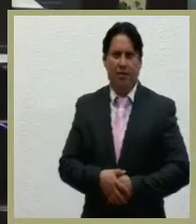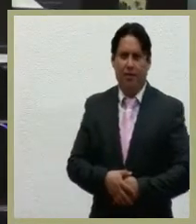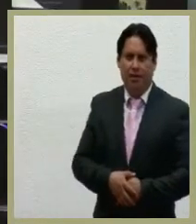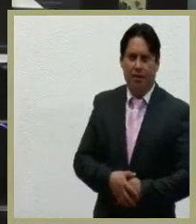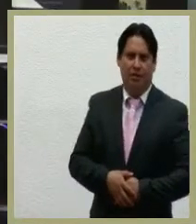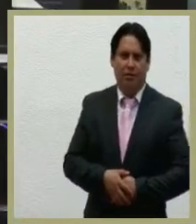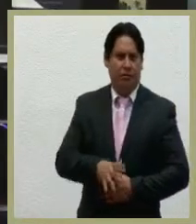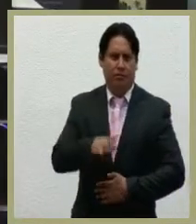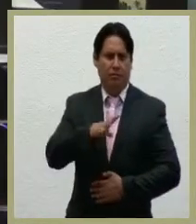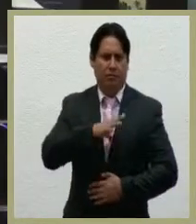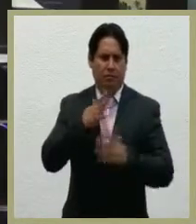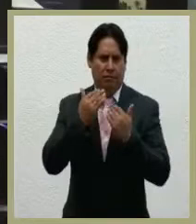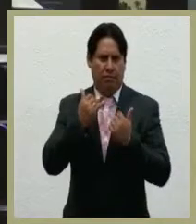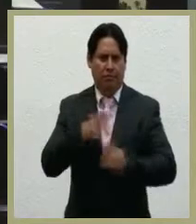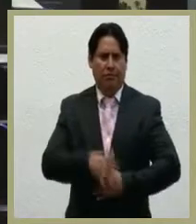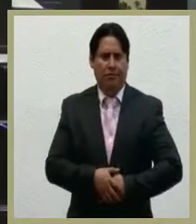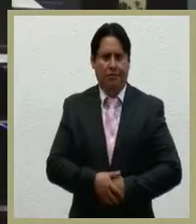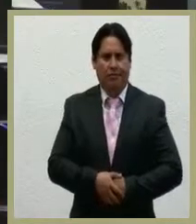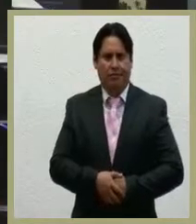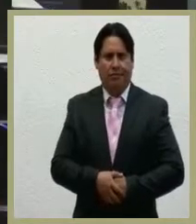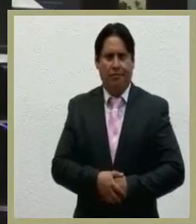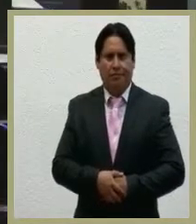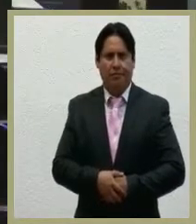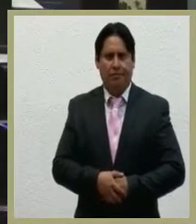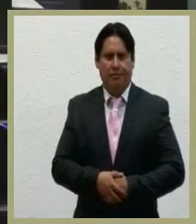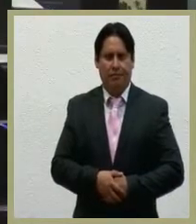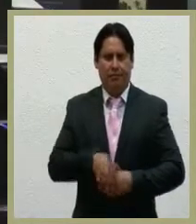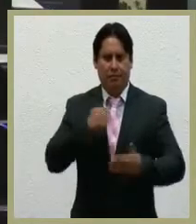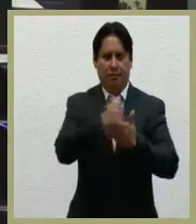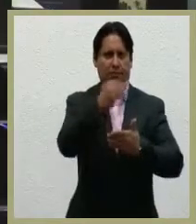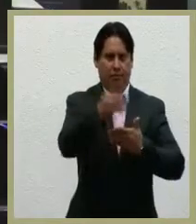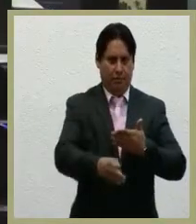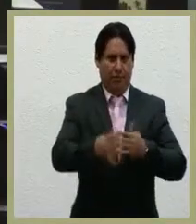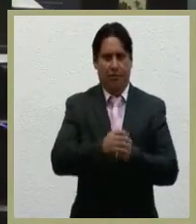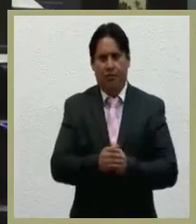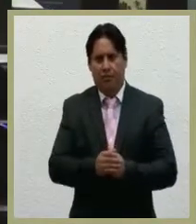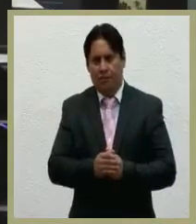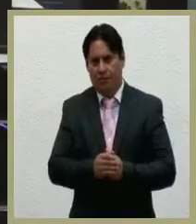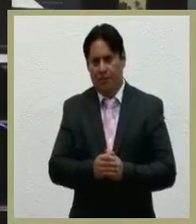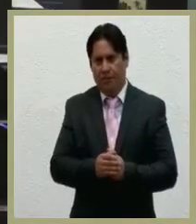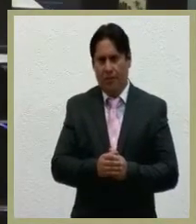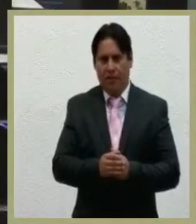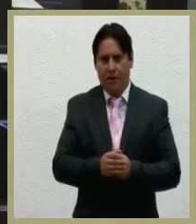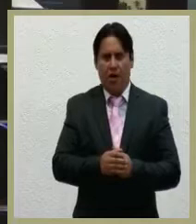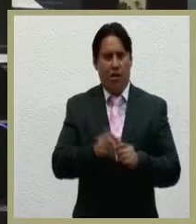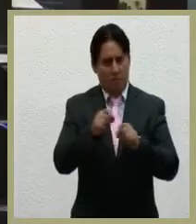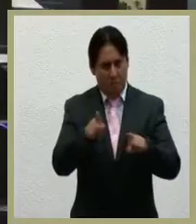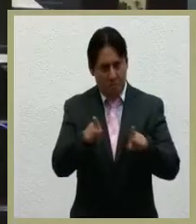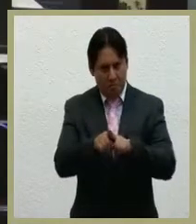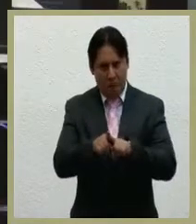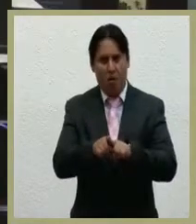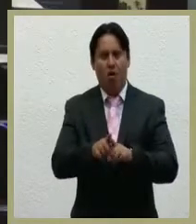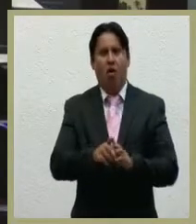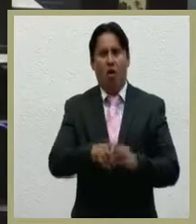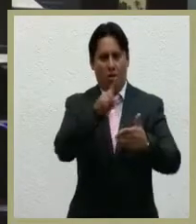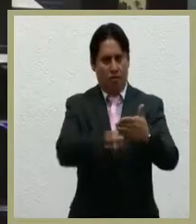No falta ningún legislador, diputada presidente. Aprobado por unanimidad. En consecuencia, al haberse declarado la invalidez